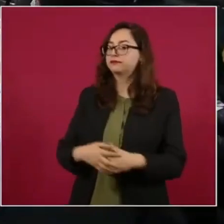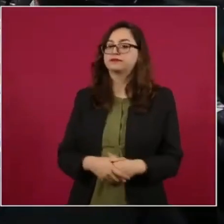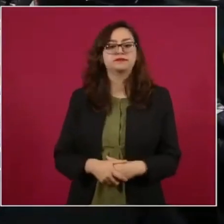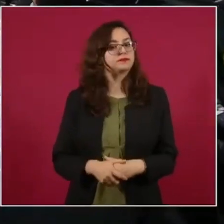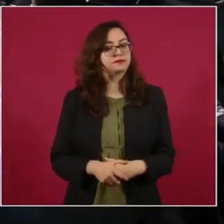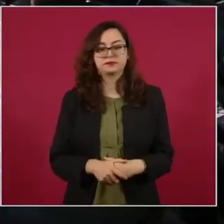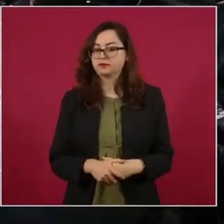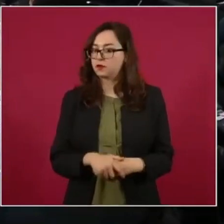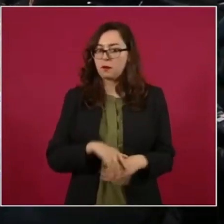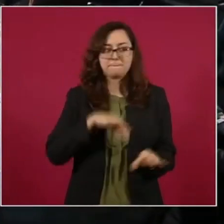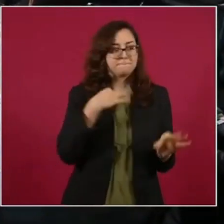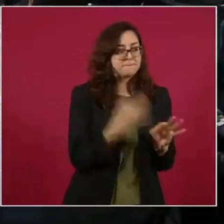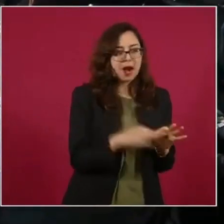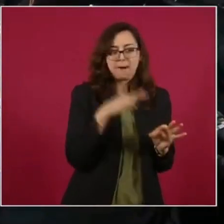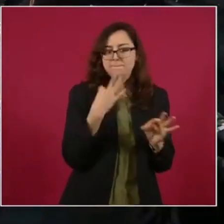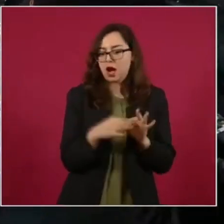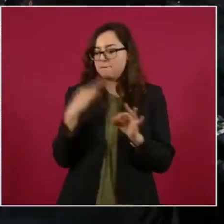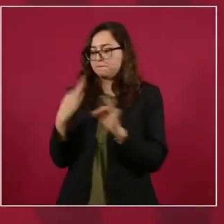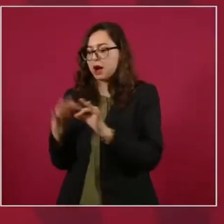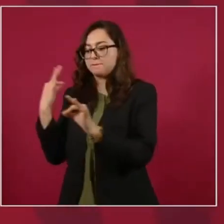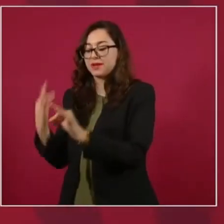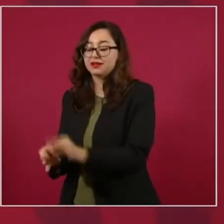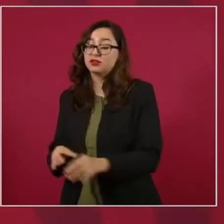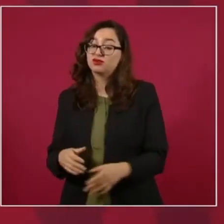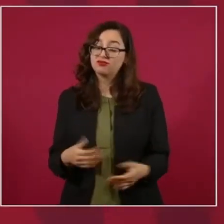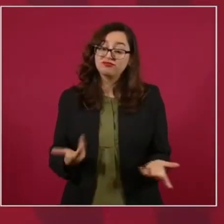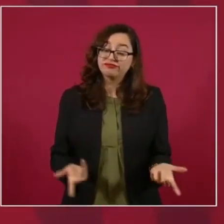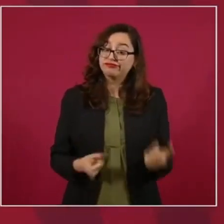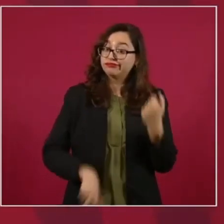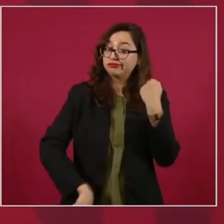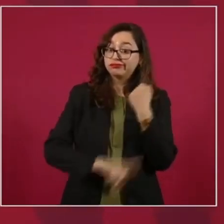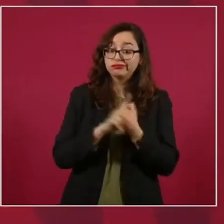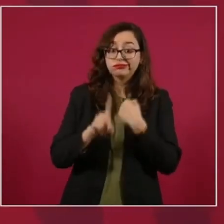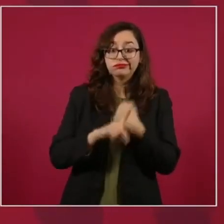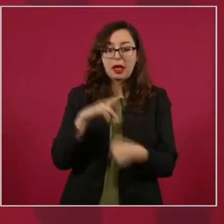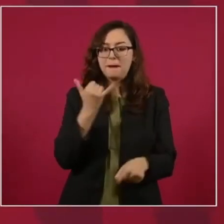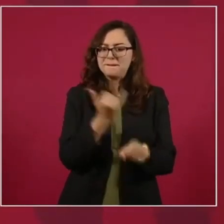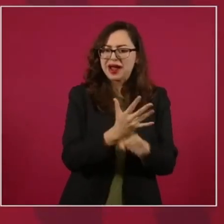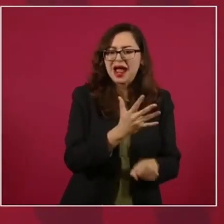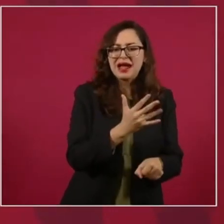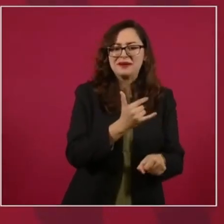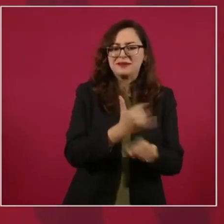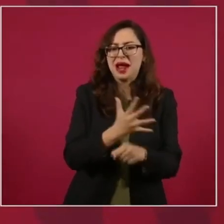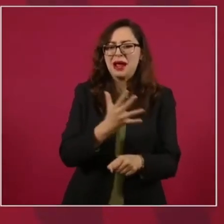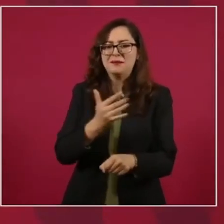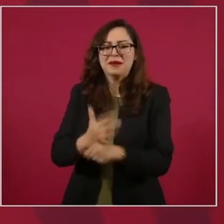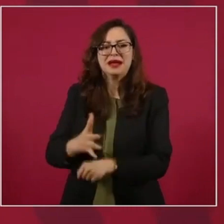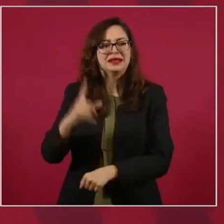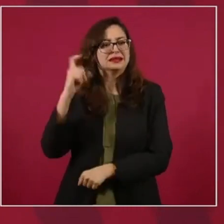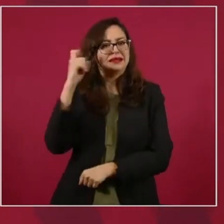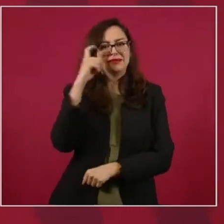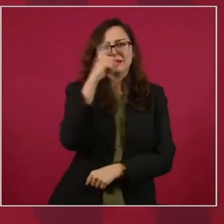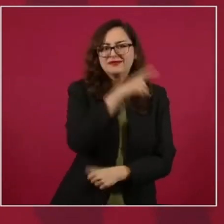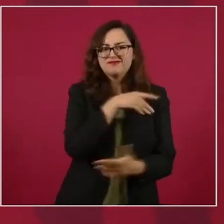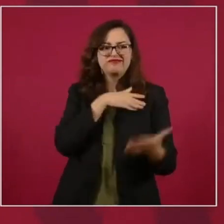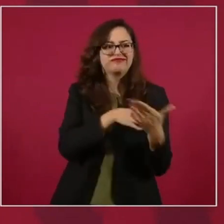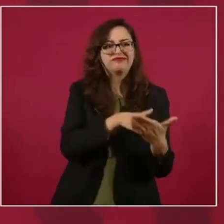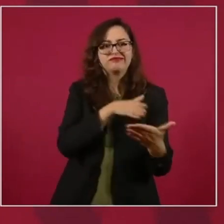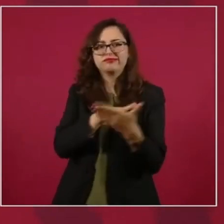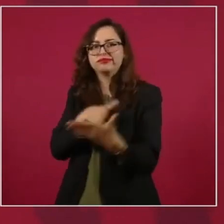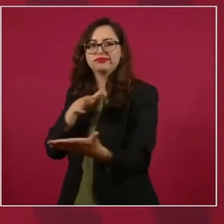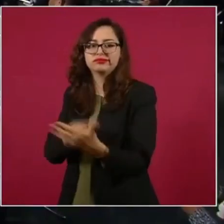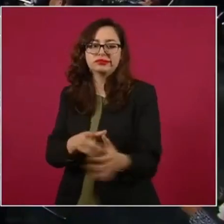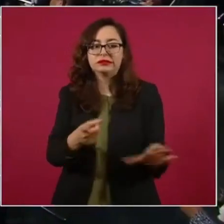porque nuestros adversarios quisieran que nos fuera mal.